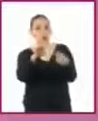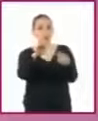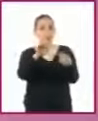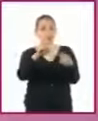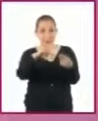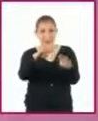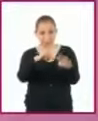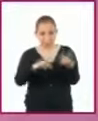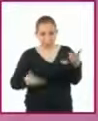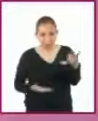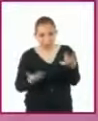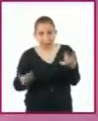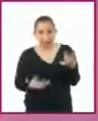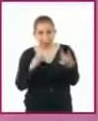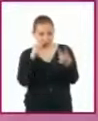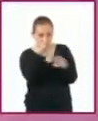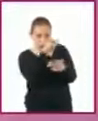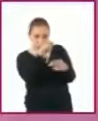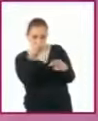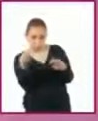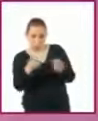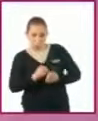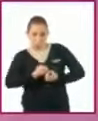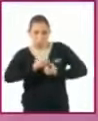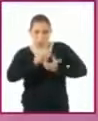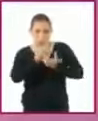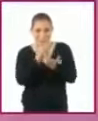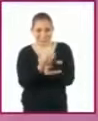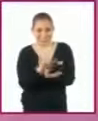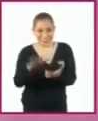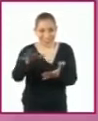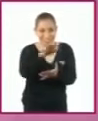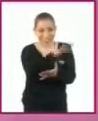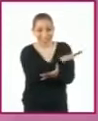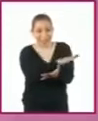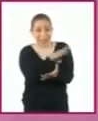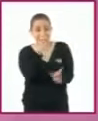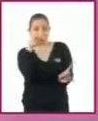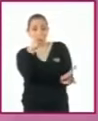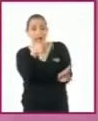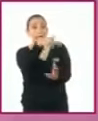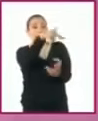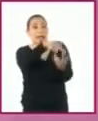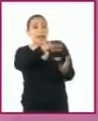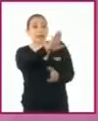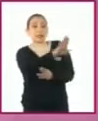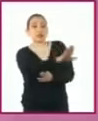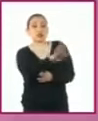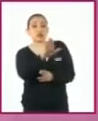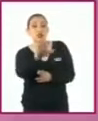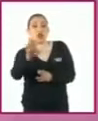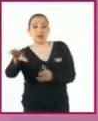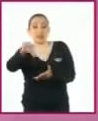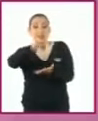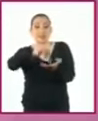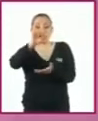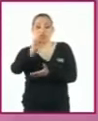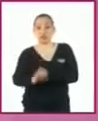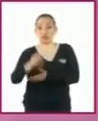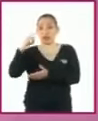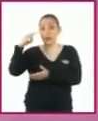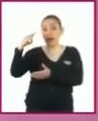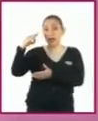danza, composición poética, que particular de la región del centro-sur de